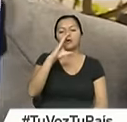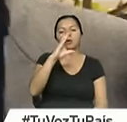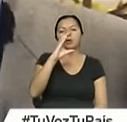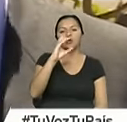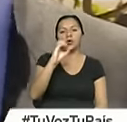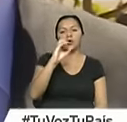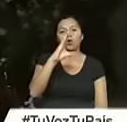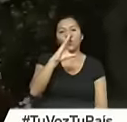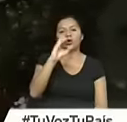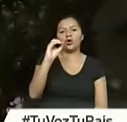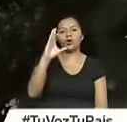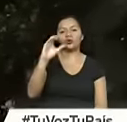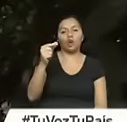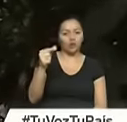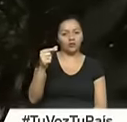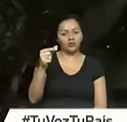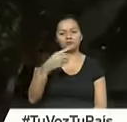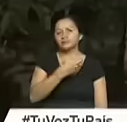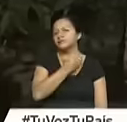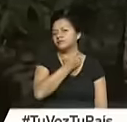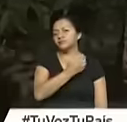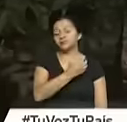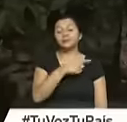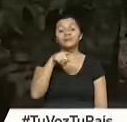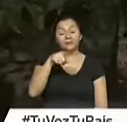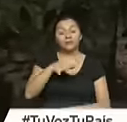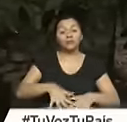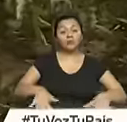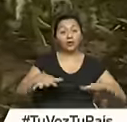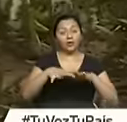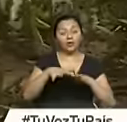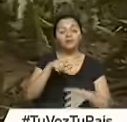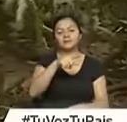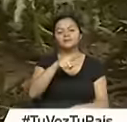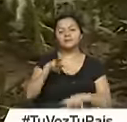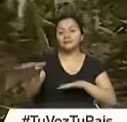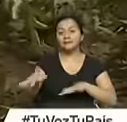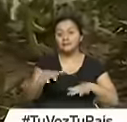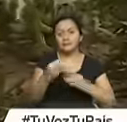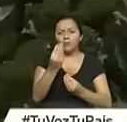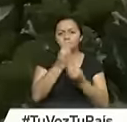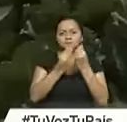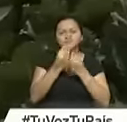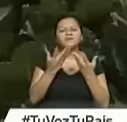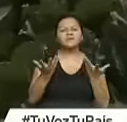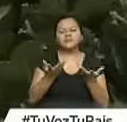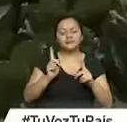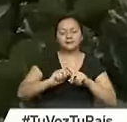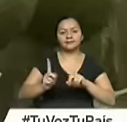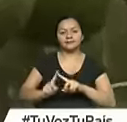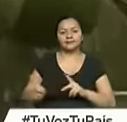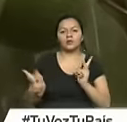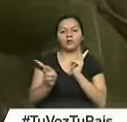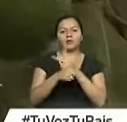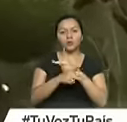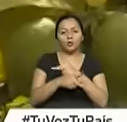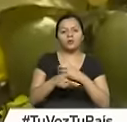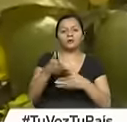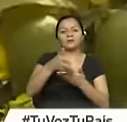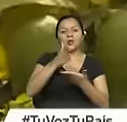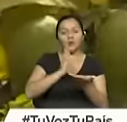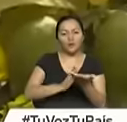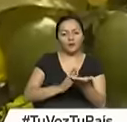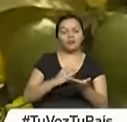decían cocotos. La tierra fértil de Cocotoc es apta para el cultivo de varios productos como